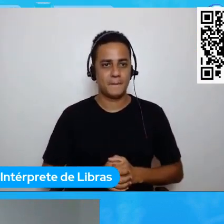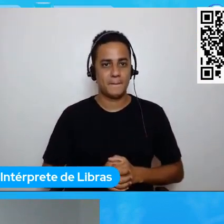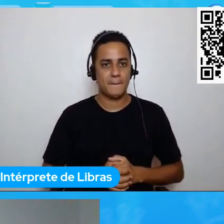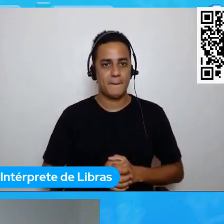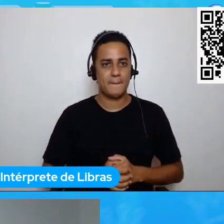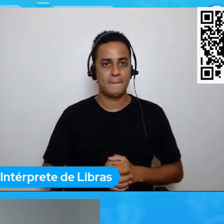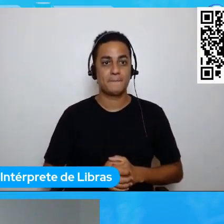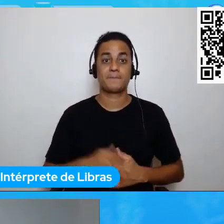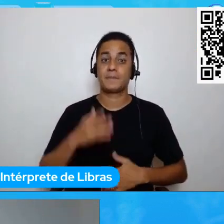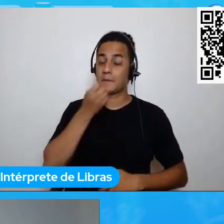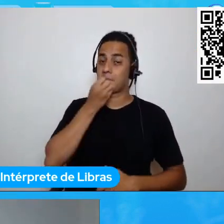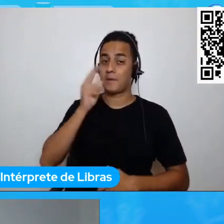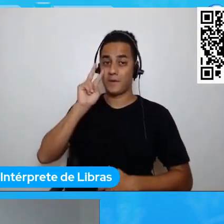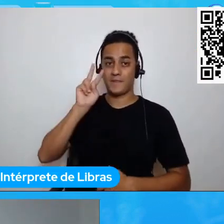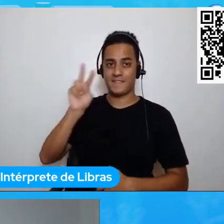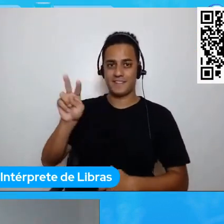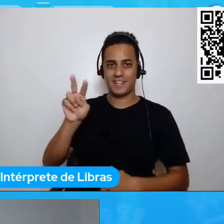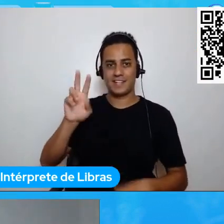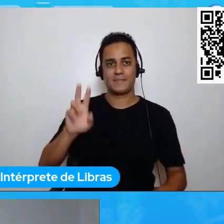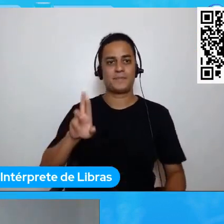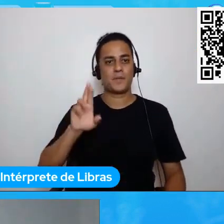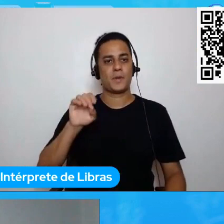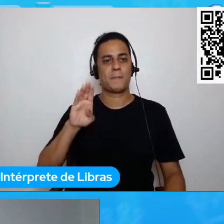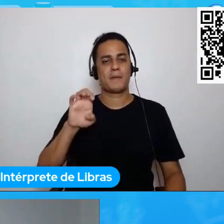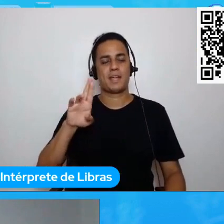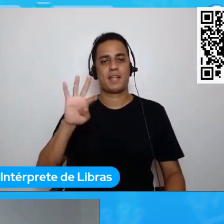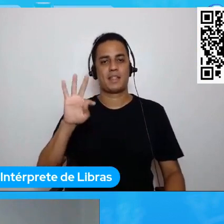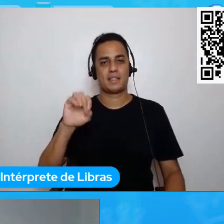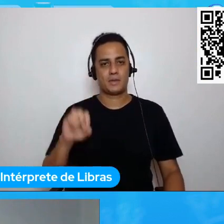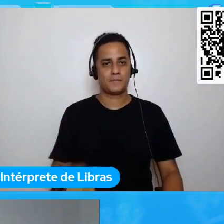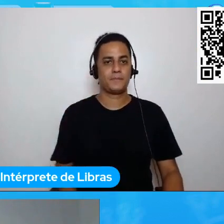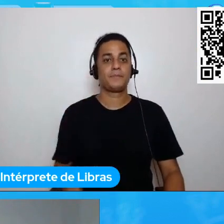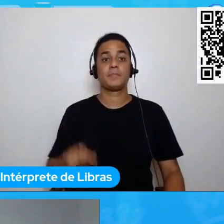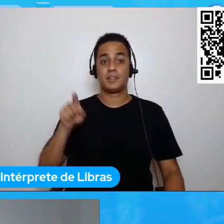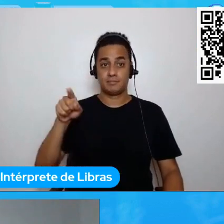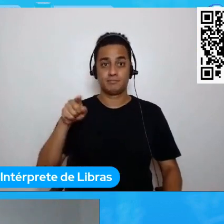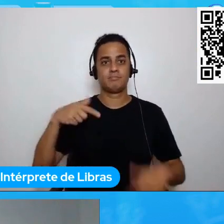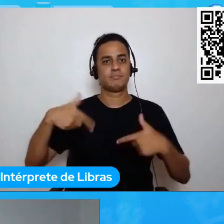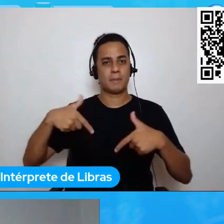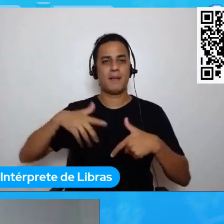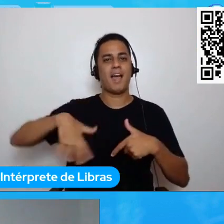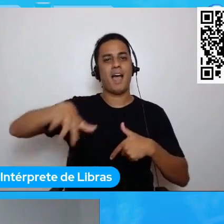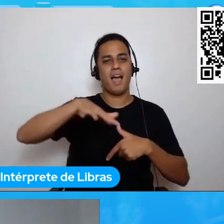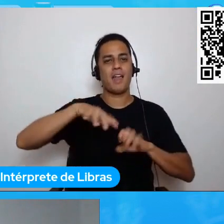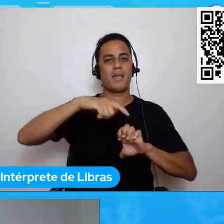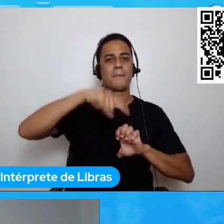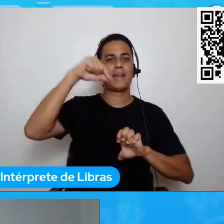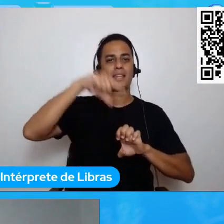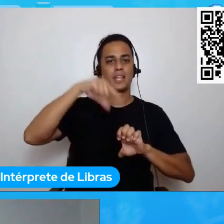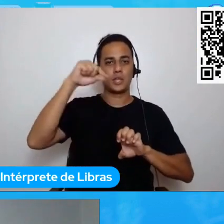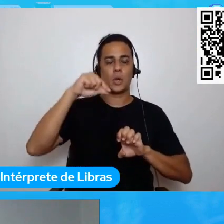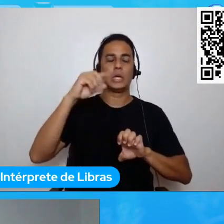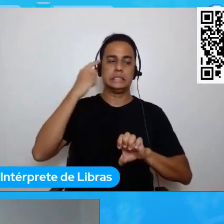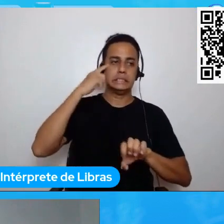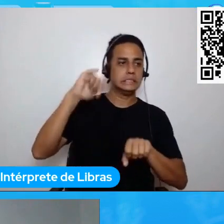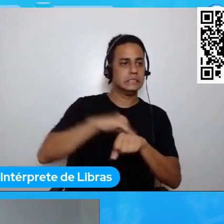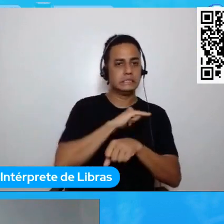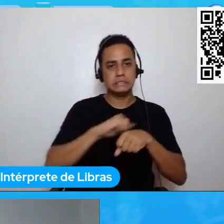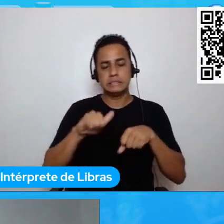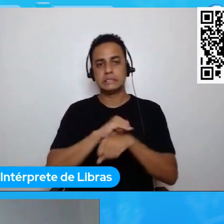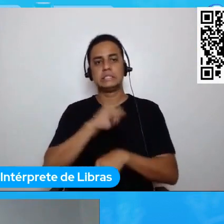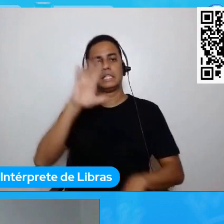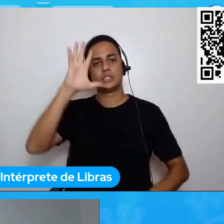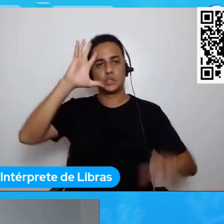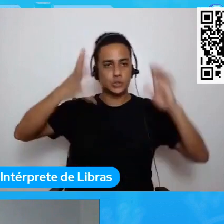Qué gusto, Roberto. Hola. Roberto Esteves es un emprendedor buscando soluciones a los problemas